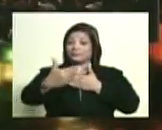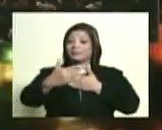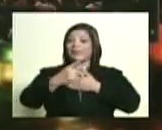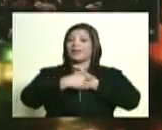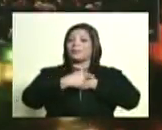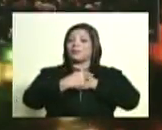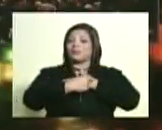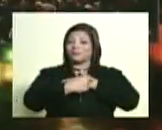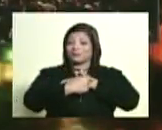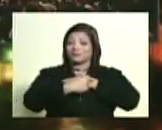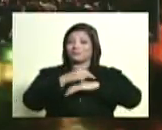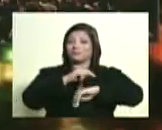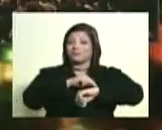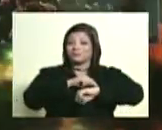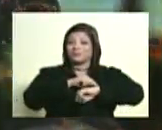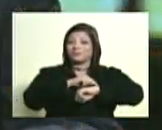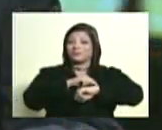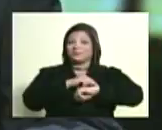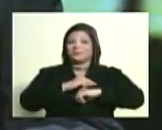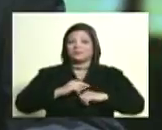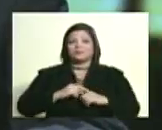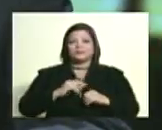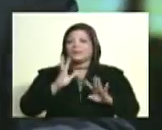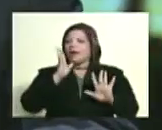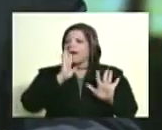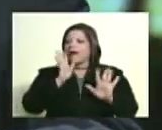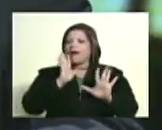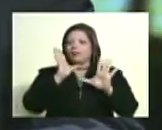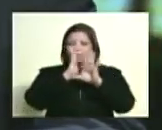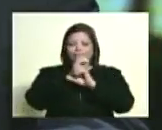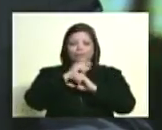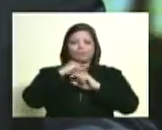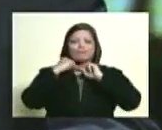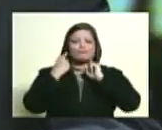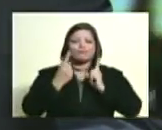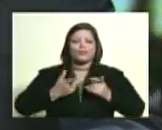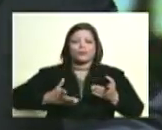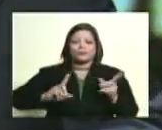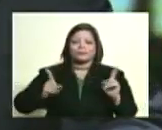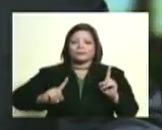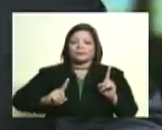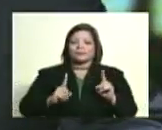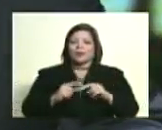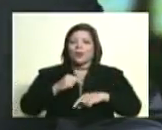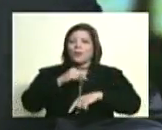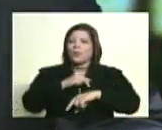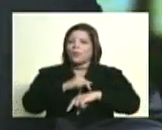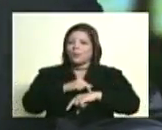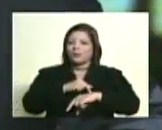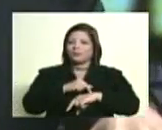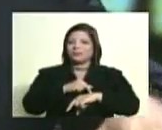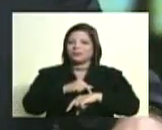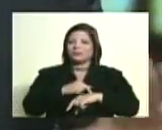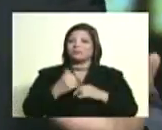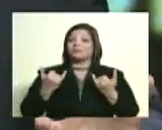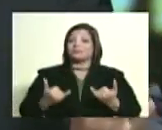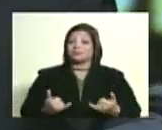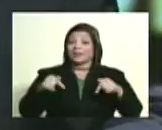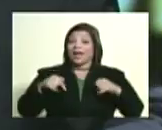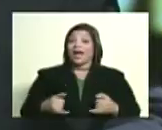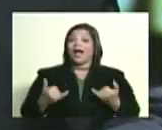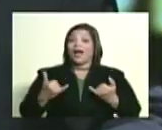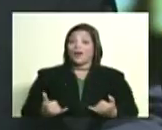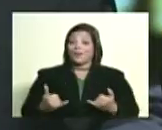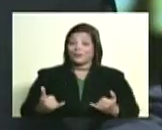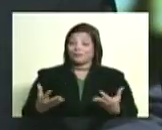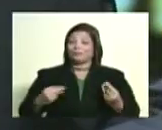tiempo. Y aunque no nos acompañe físicamente, no hay un momento en que más se haya escuchado Alí Primera en este país que este.